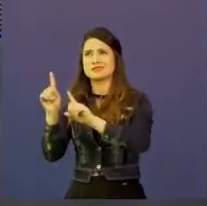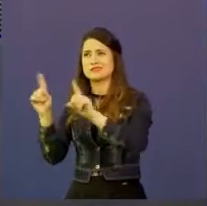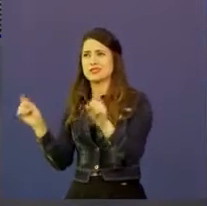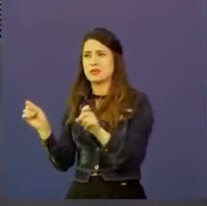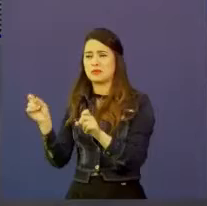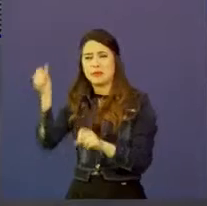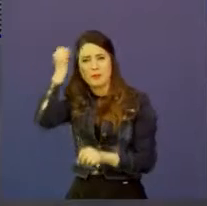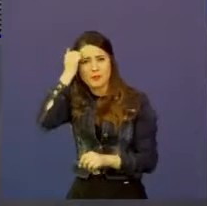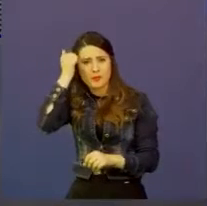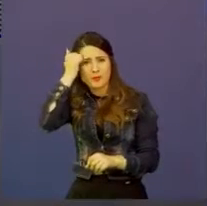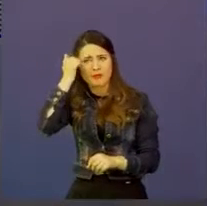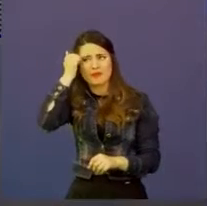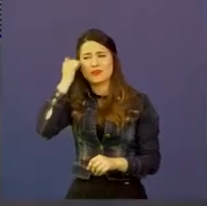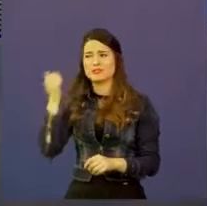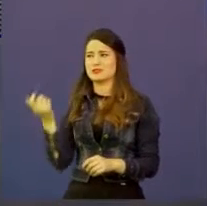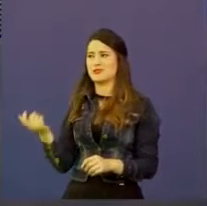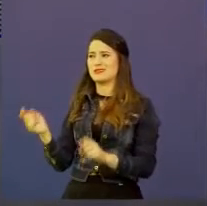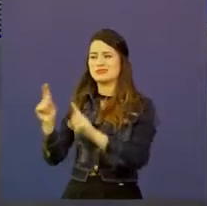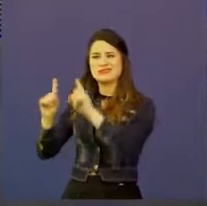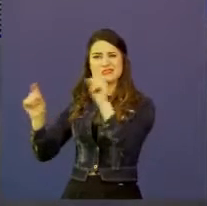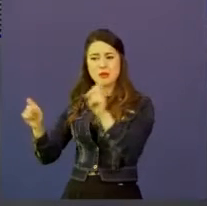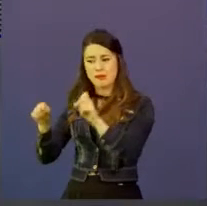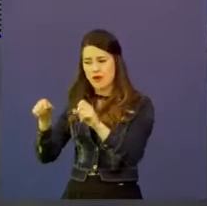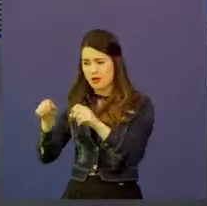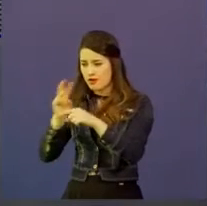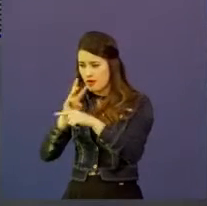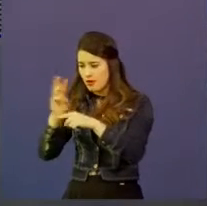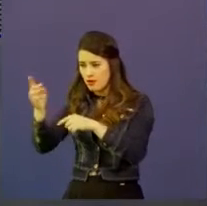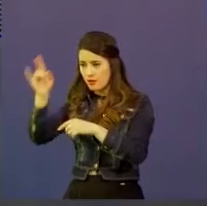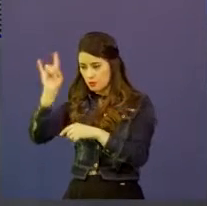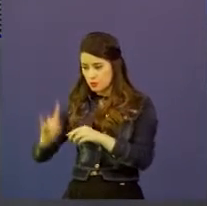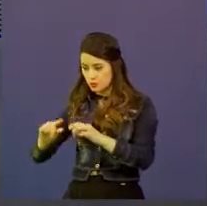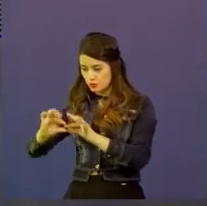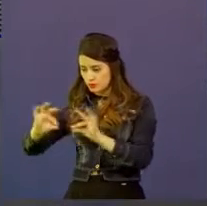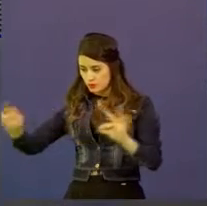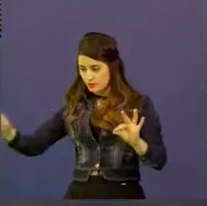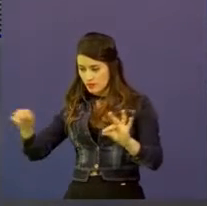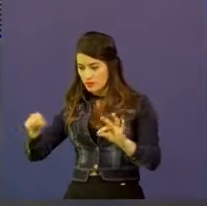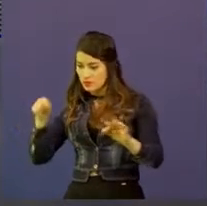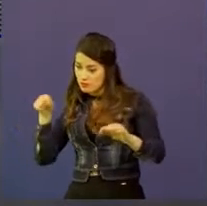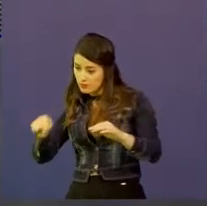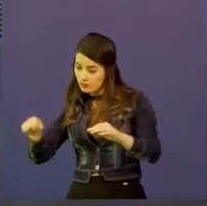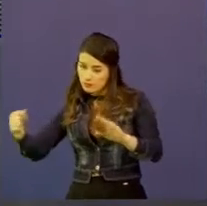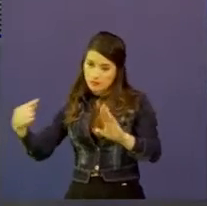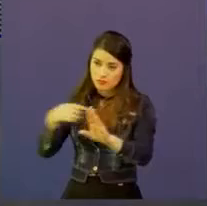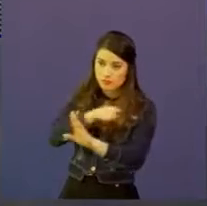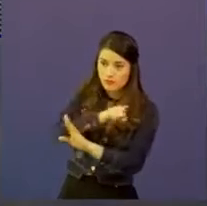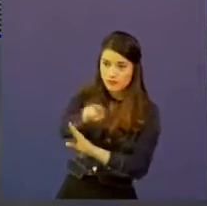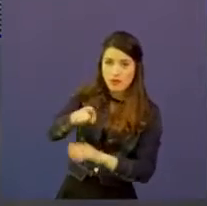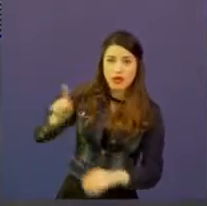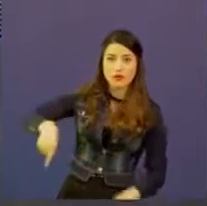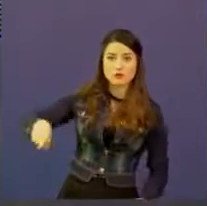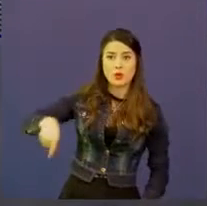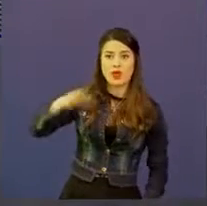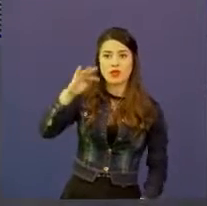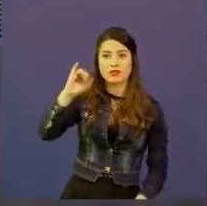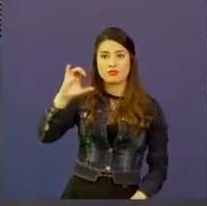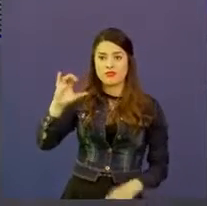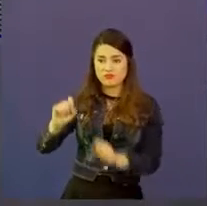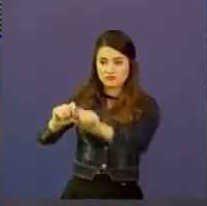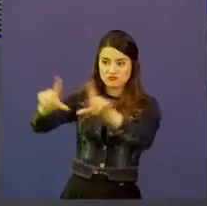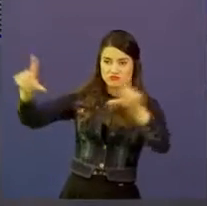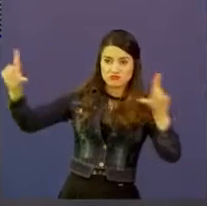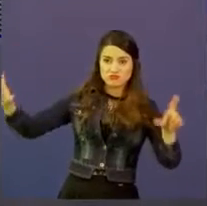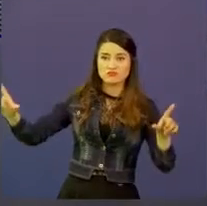va a conectar con ScholarTIC, que porque María Jimena sea este espacio para contarles que es ScholarTIC, que además tiene unas